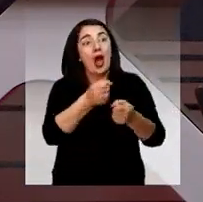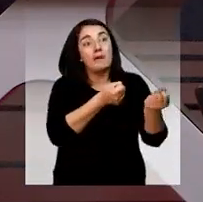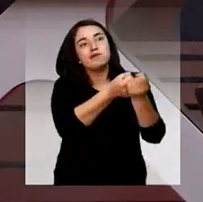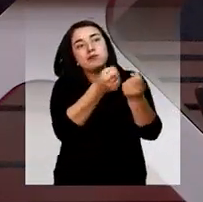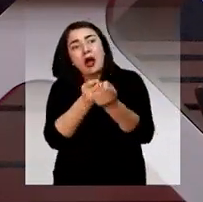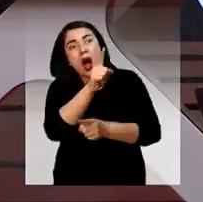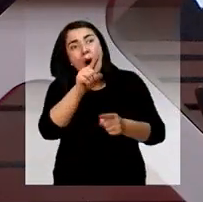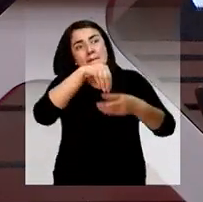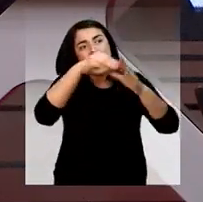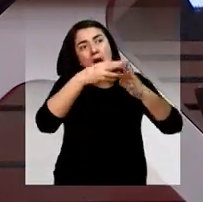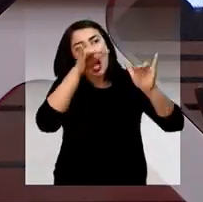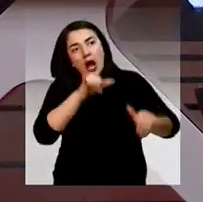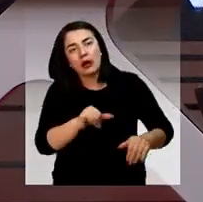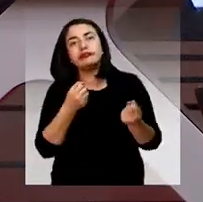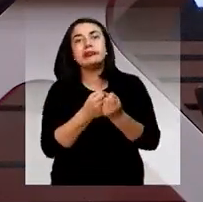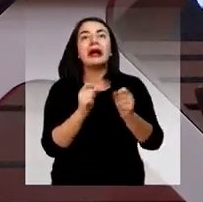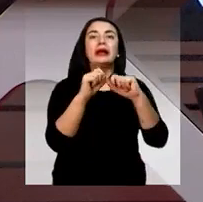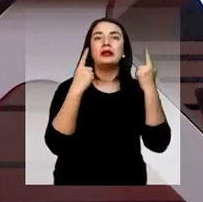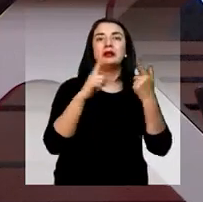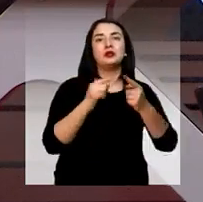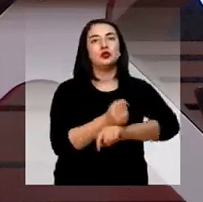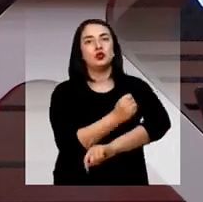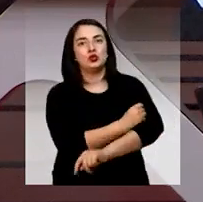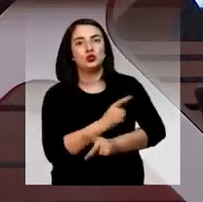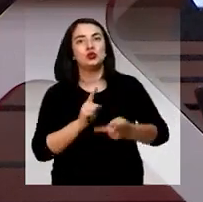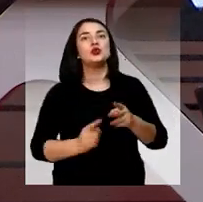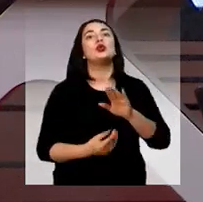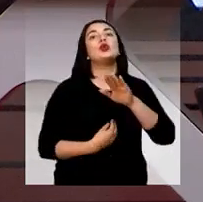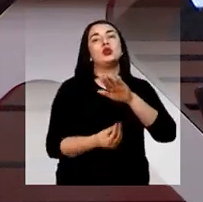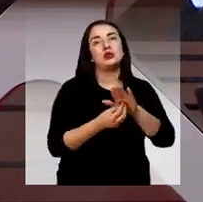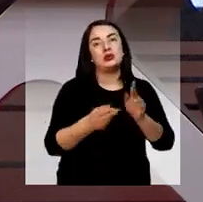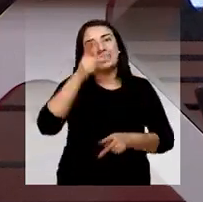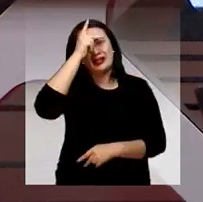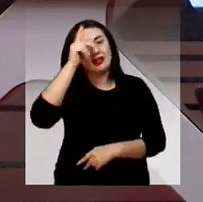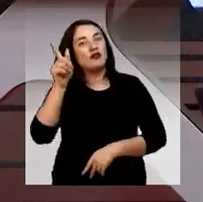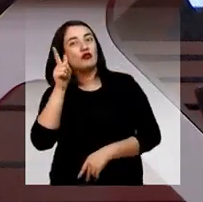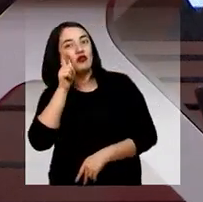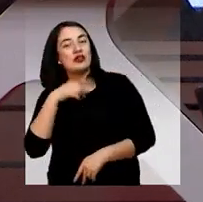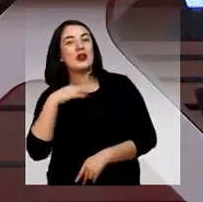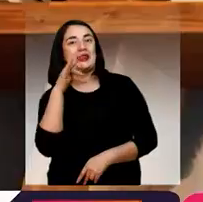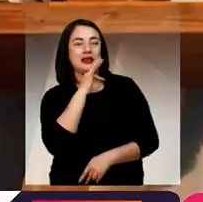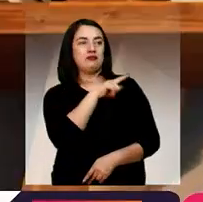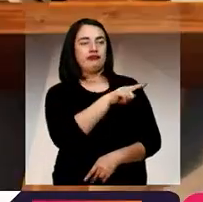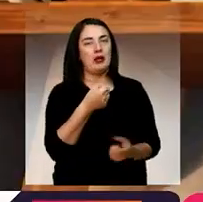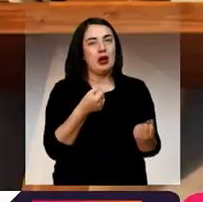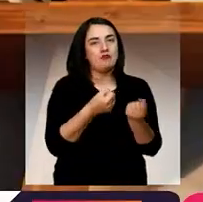cuarentena como engativá suba usaquén kennedy fontibón y teusaquillo